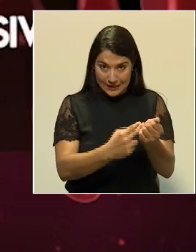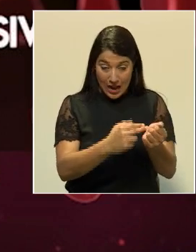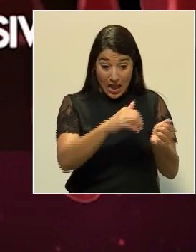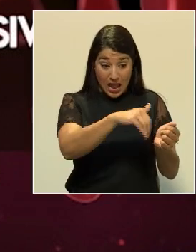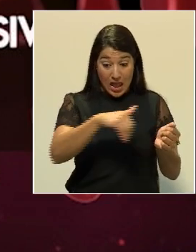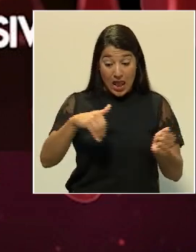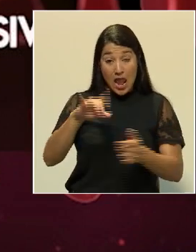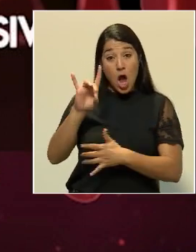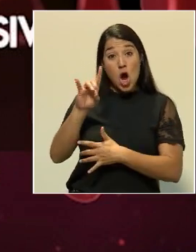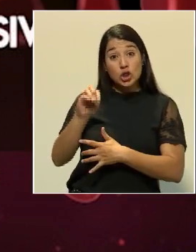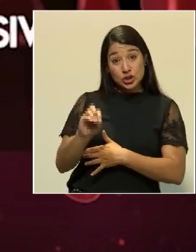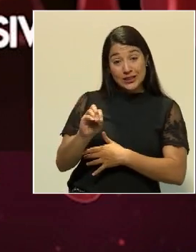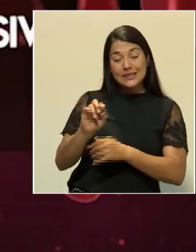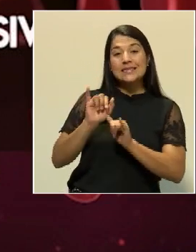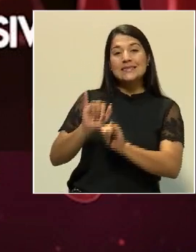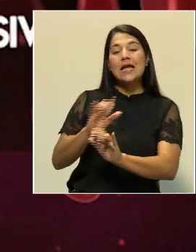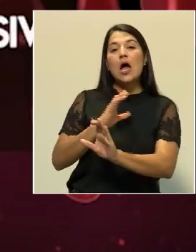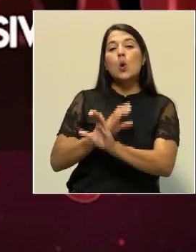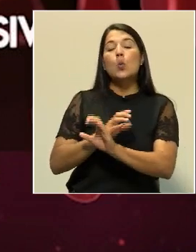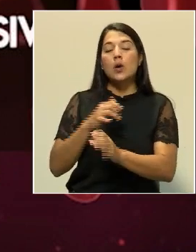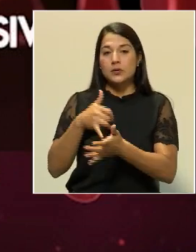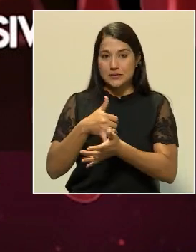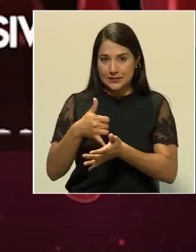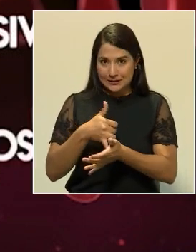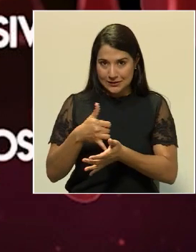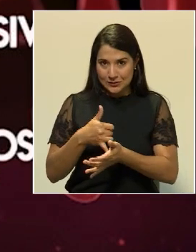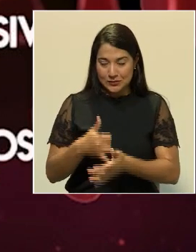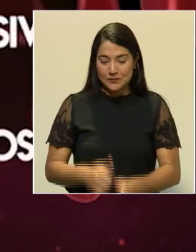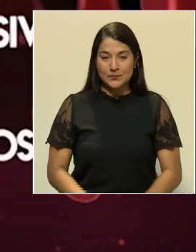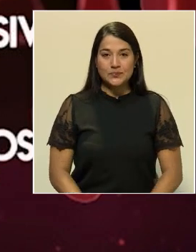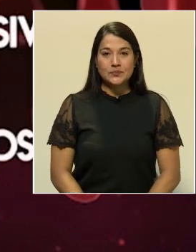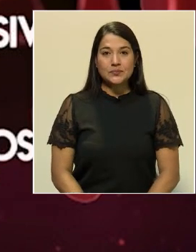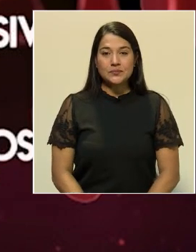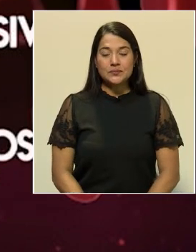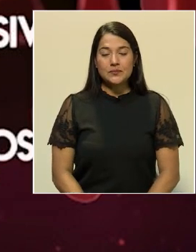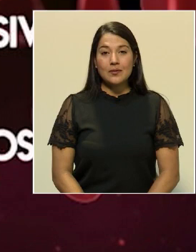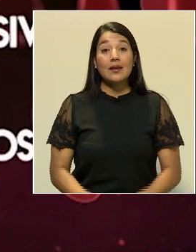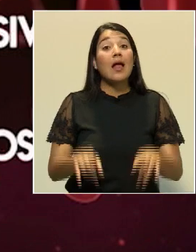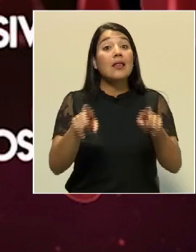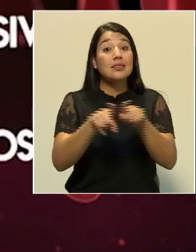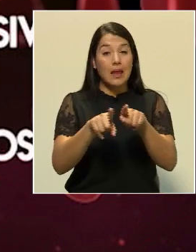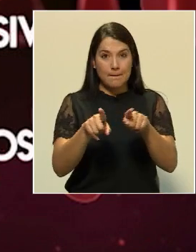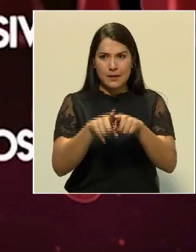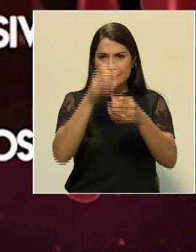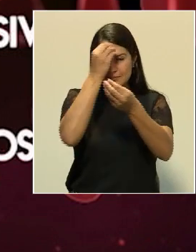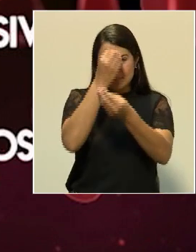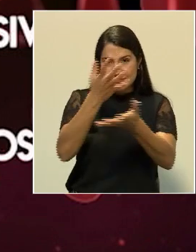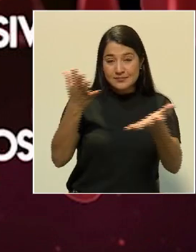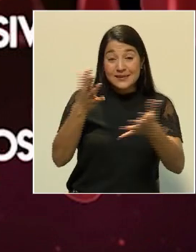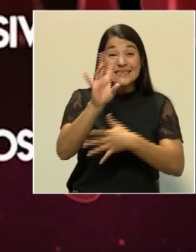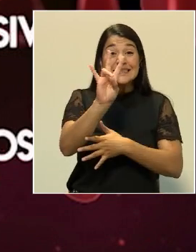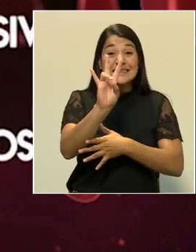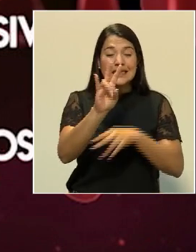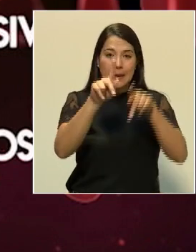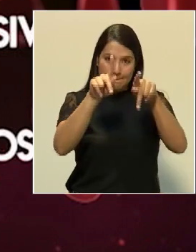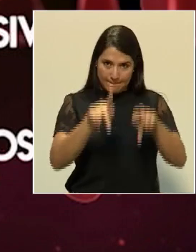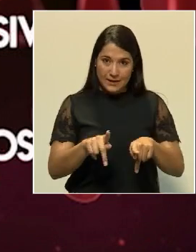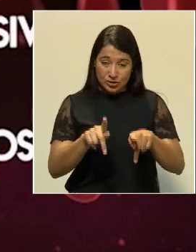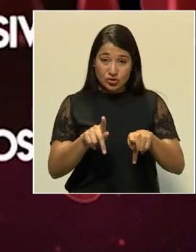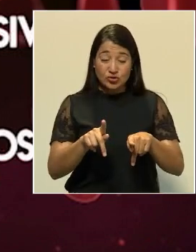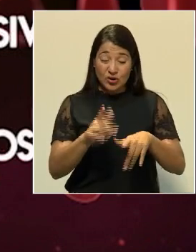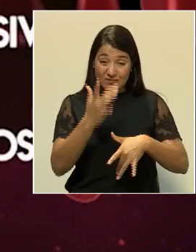y 80 de ellas permanecen en la unidad de cuidados intensivos. También se informó que 7 personas con